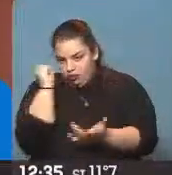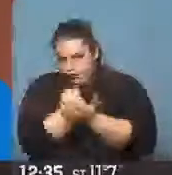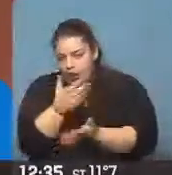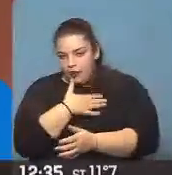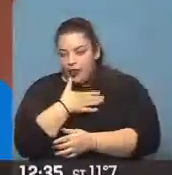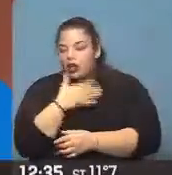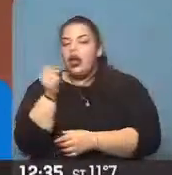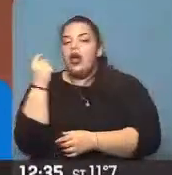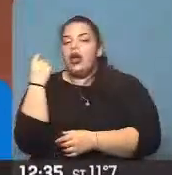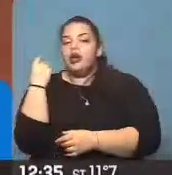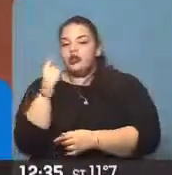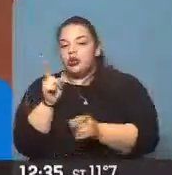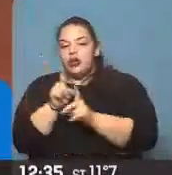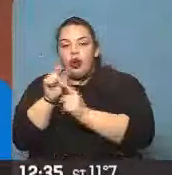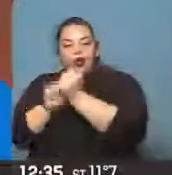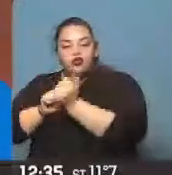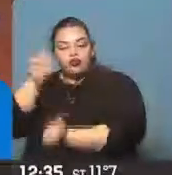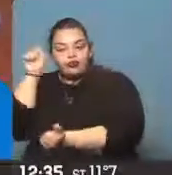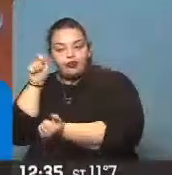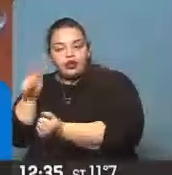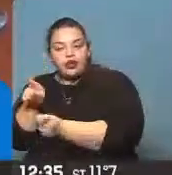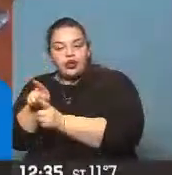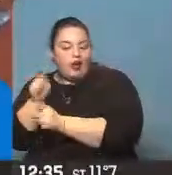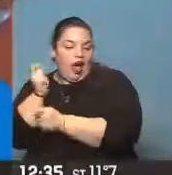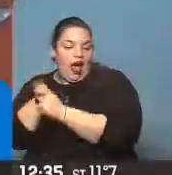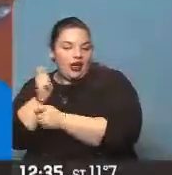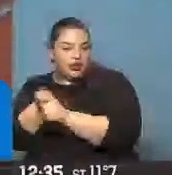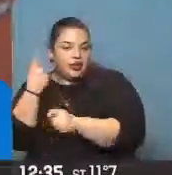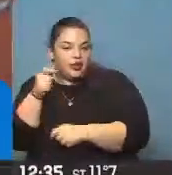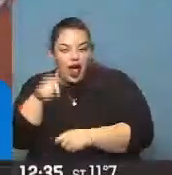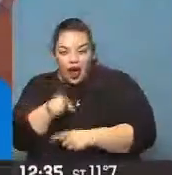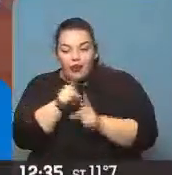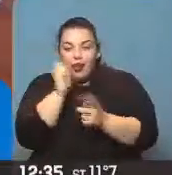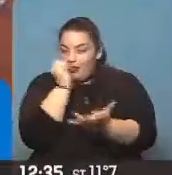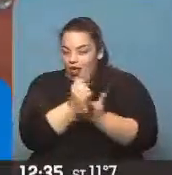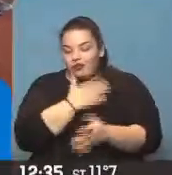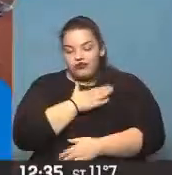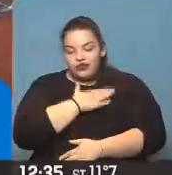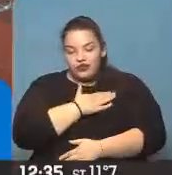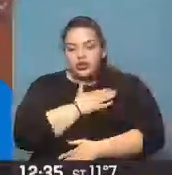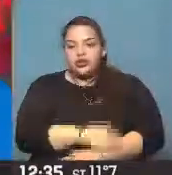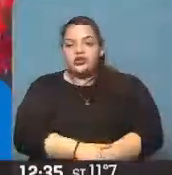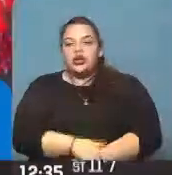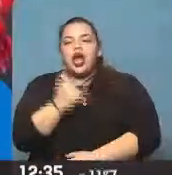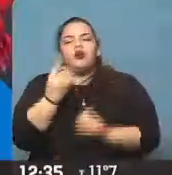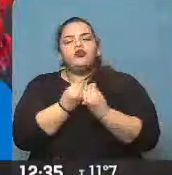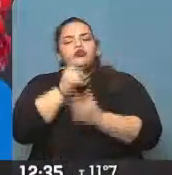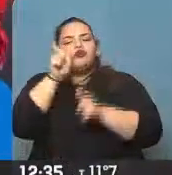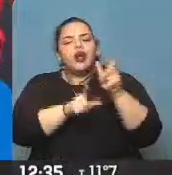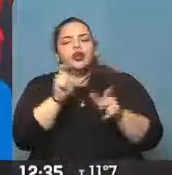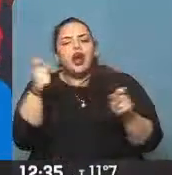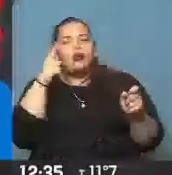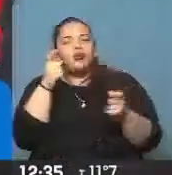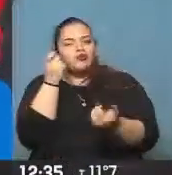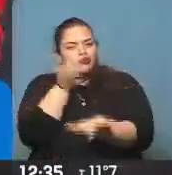arquitecto y la pata que más que más en diseño ahora diseño hay gente que invierte fortunas en publicidad para imponer una marca vos